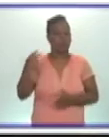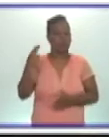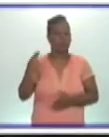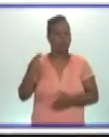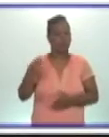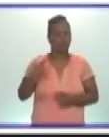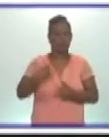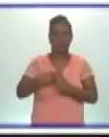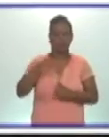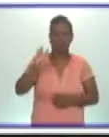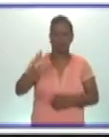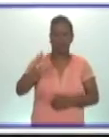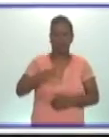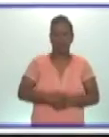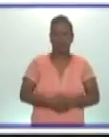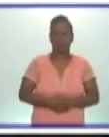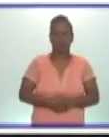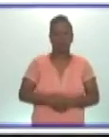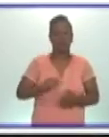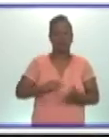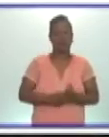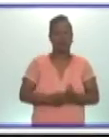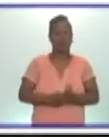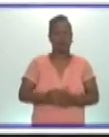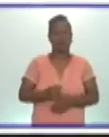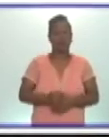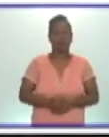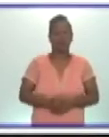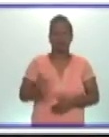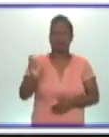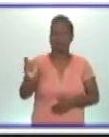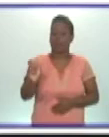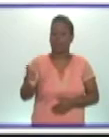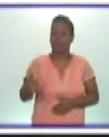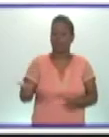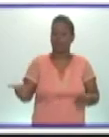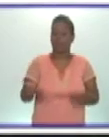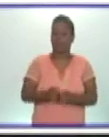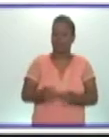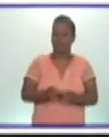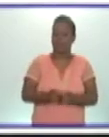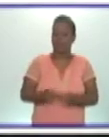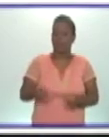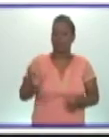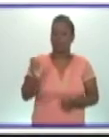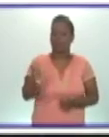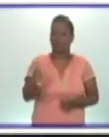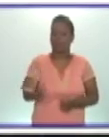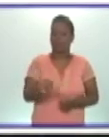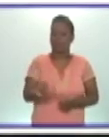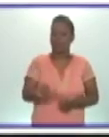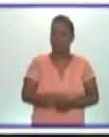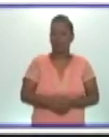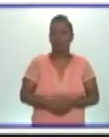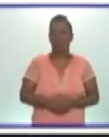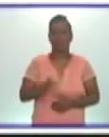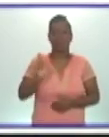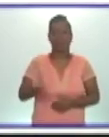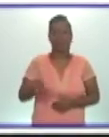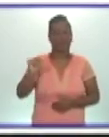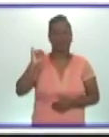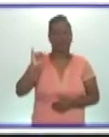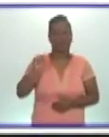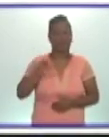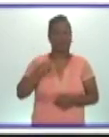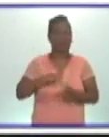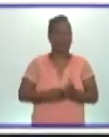4. Multiplicamos las partes literales agrupando variables iguales. P a la sexta